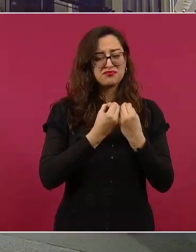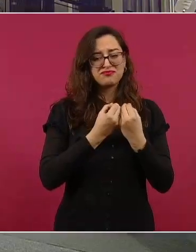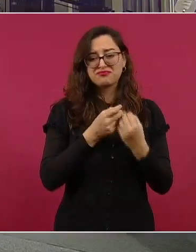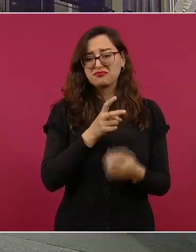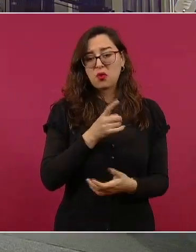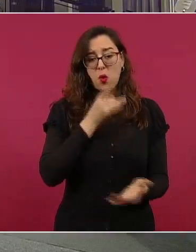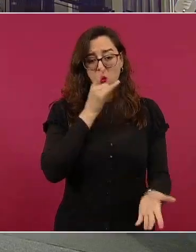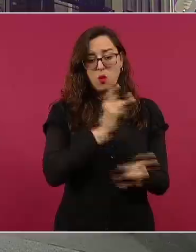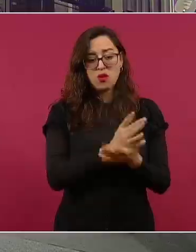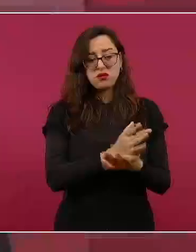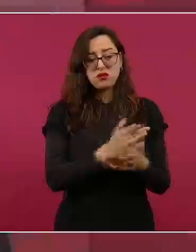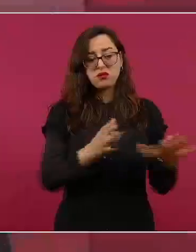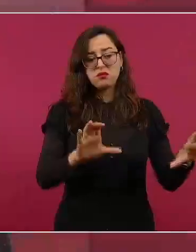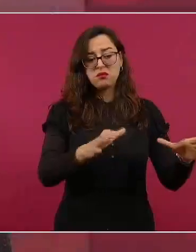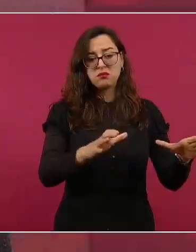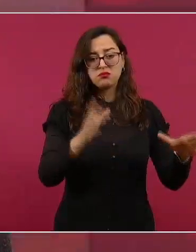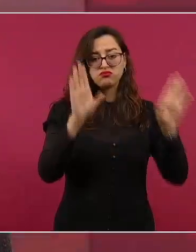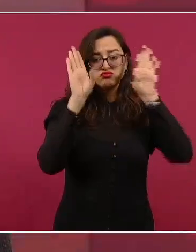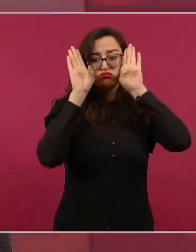conservadora,